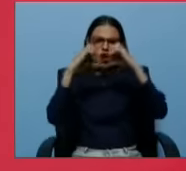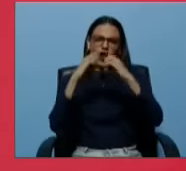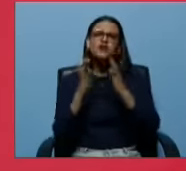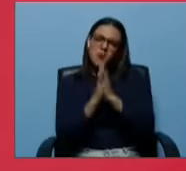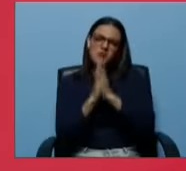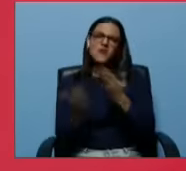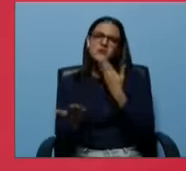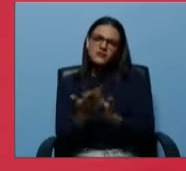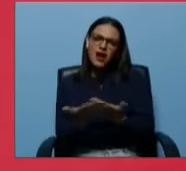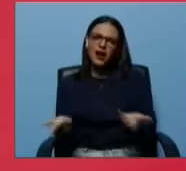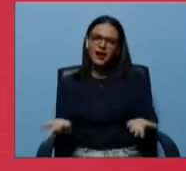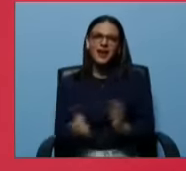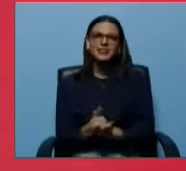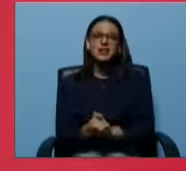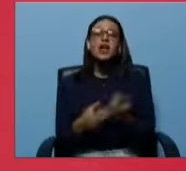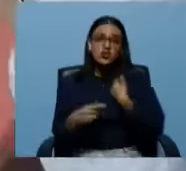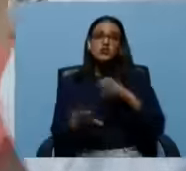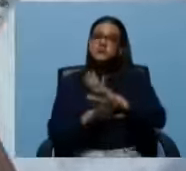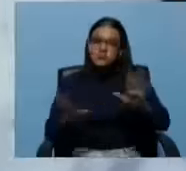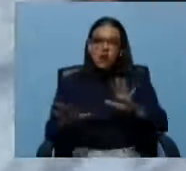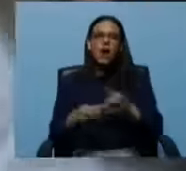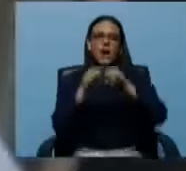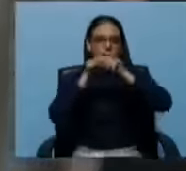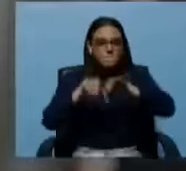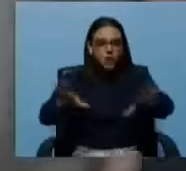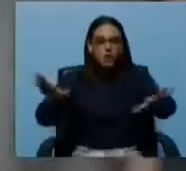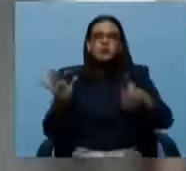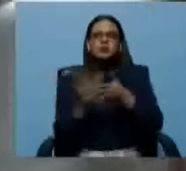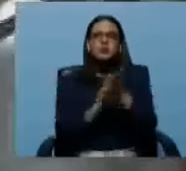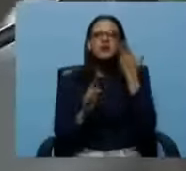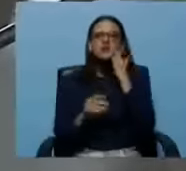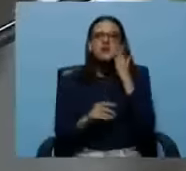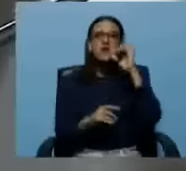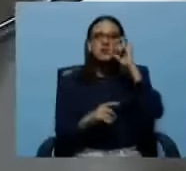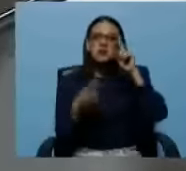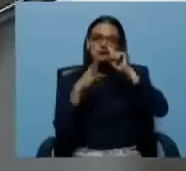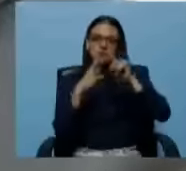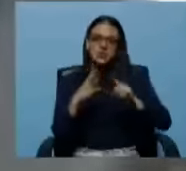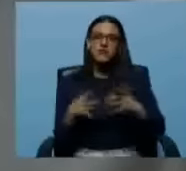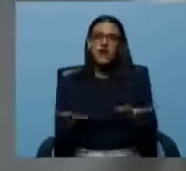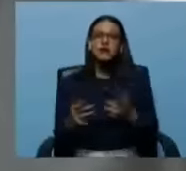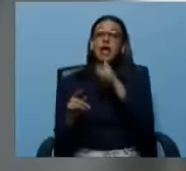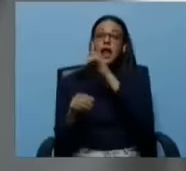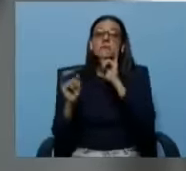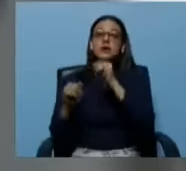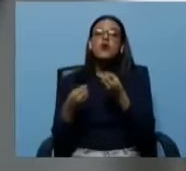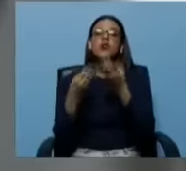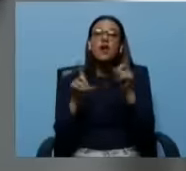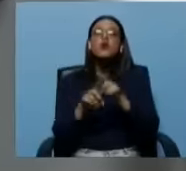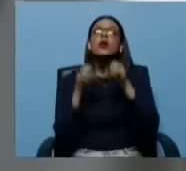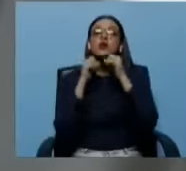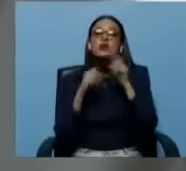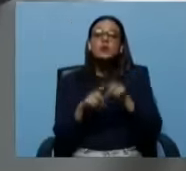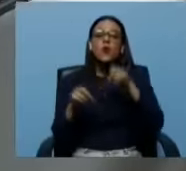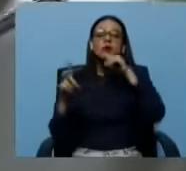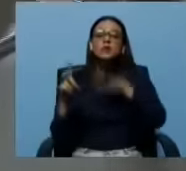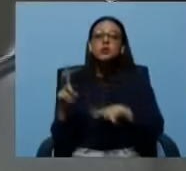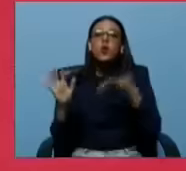¿Ah? Lo publiqué en mis redes. Aquí él cuenta el golpe de Estado en